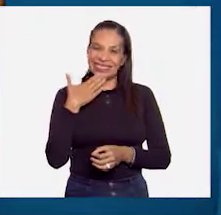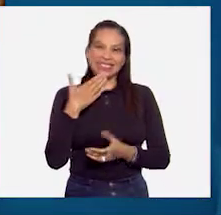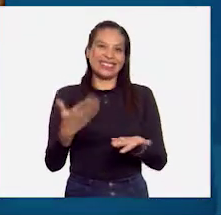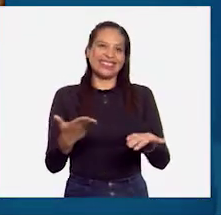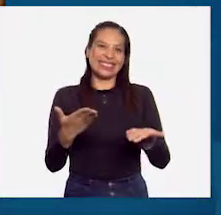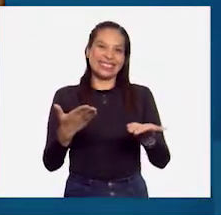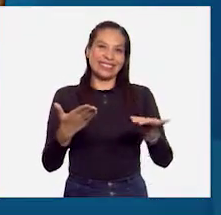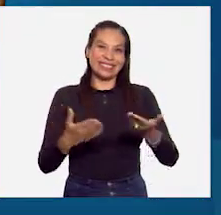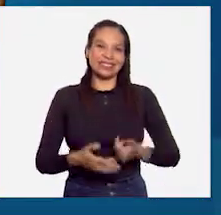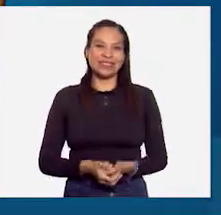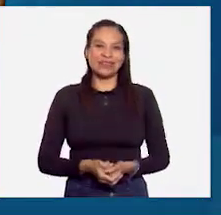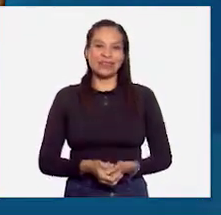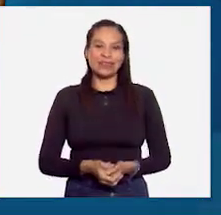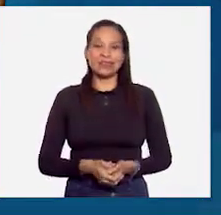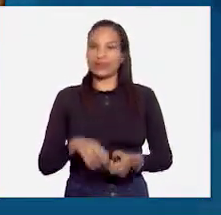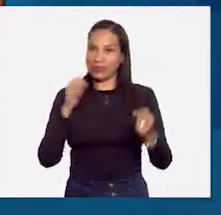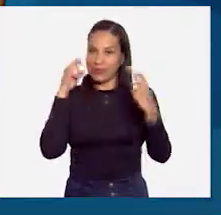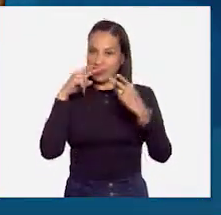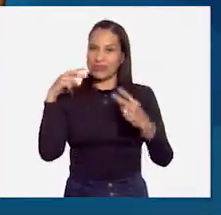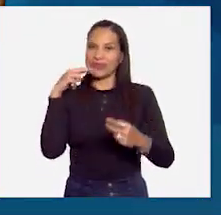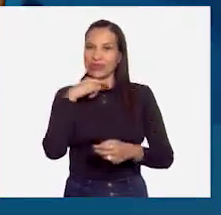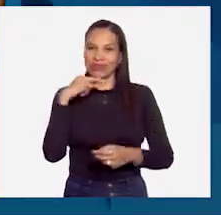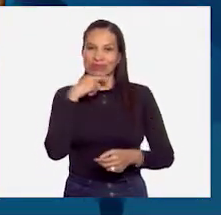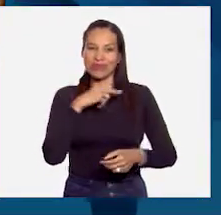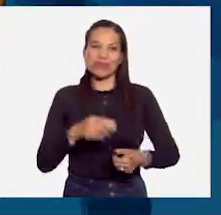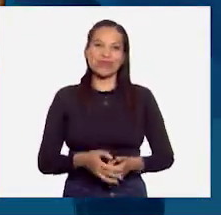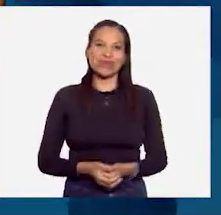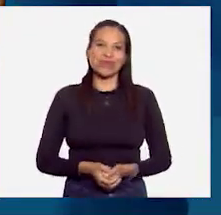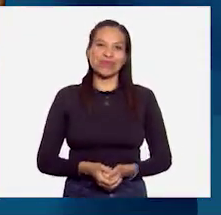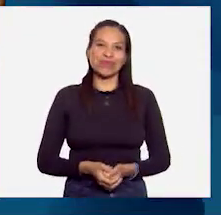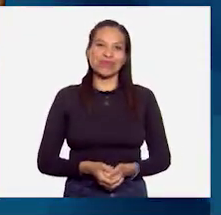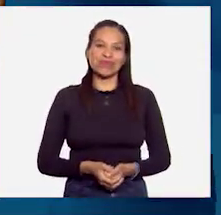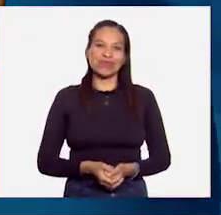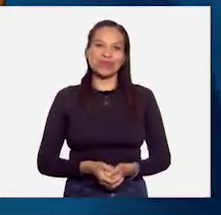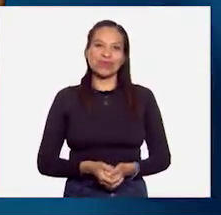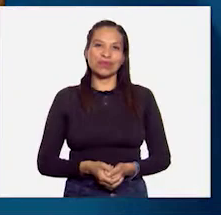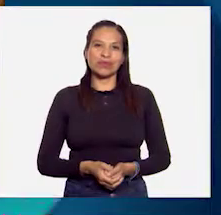¡Muy bien! ¡Nos vemos pronto!